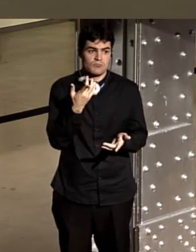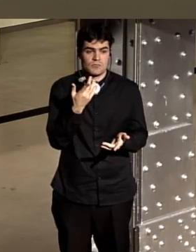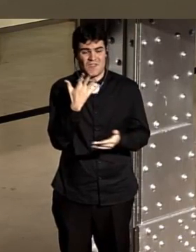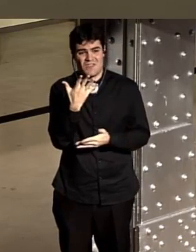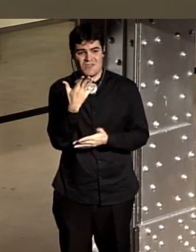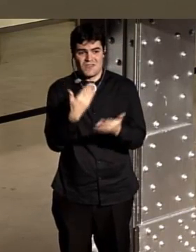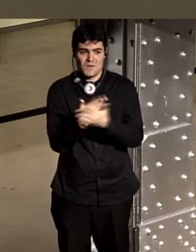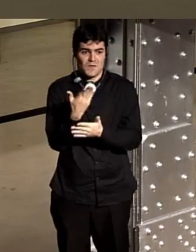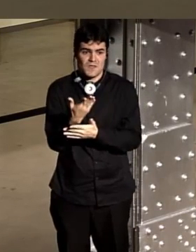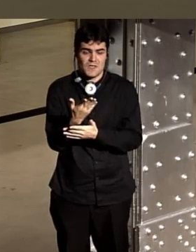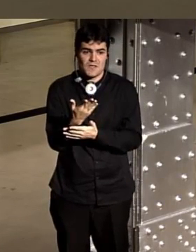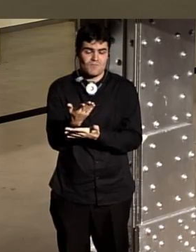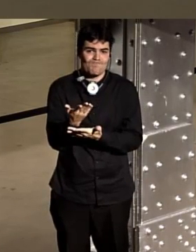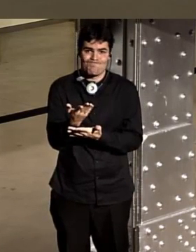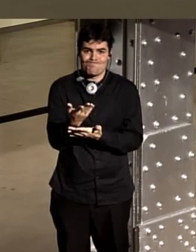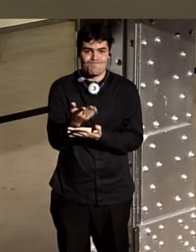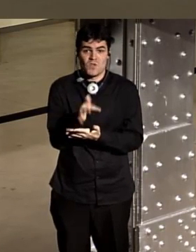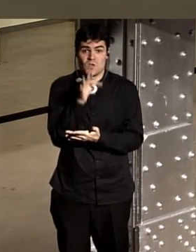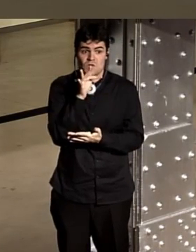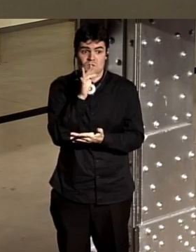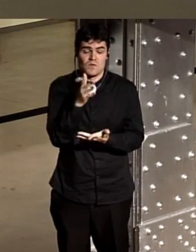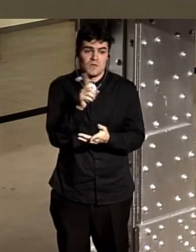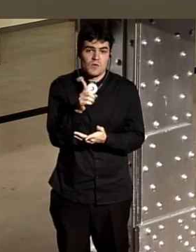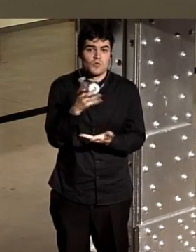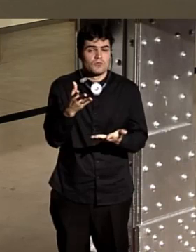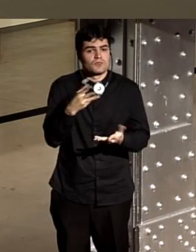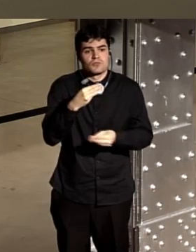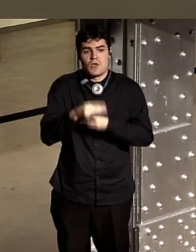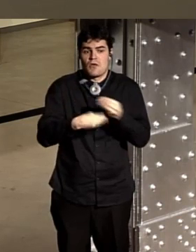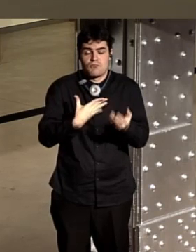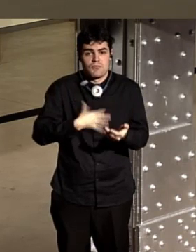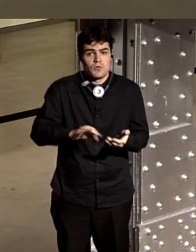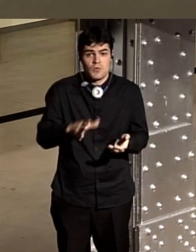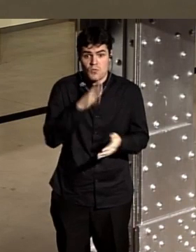días, hago lo que puedo, porque es mejor que nada.